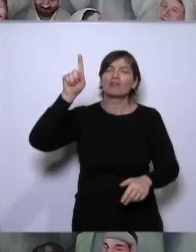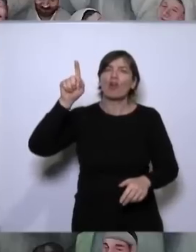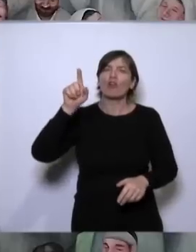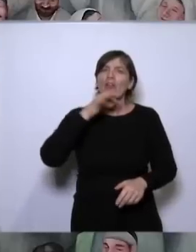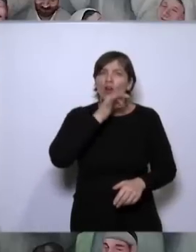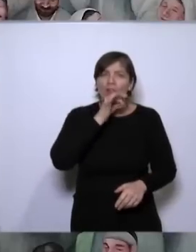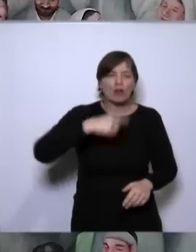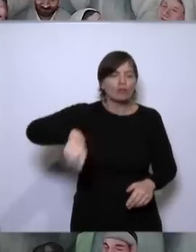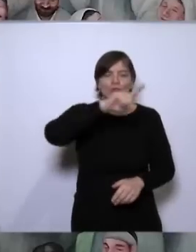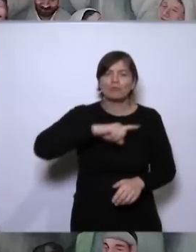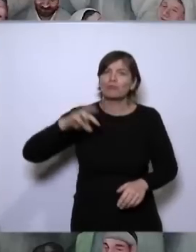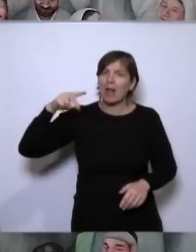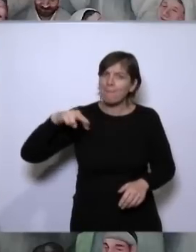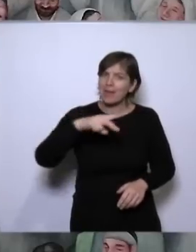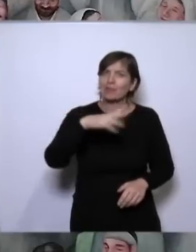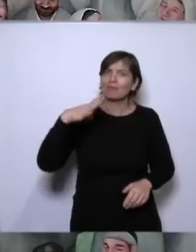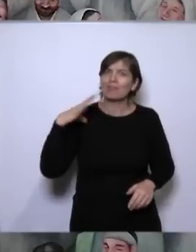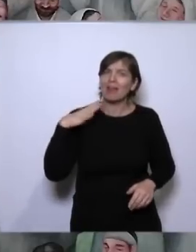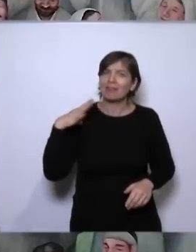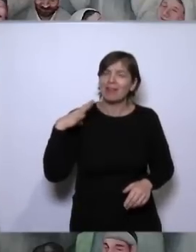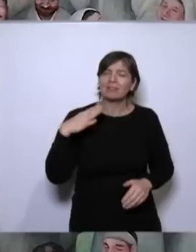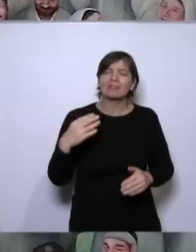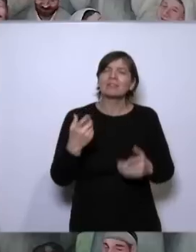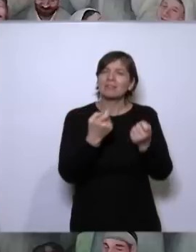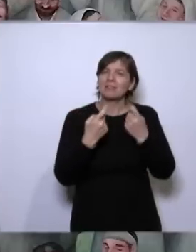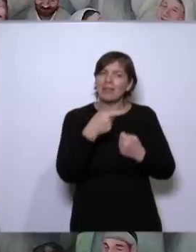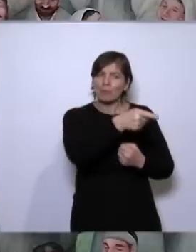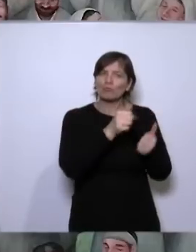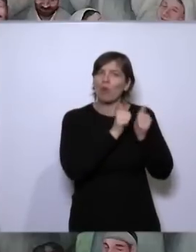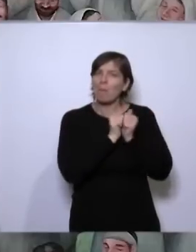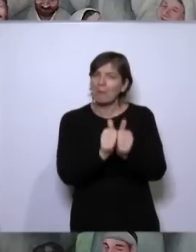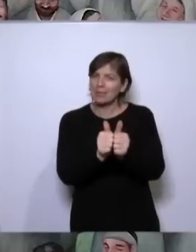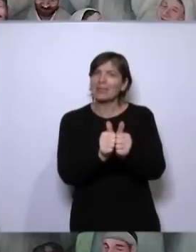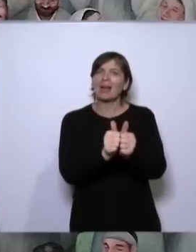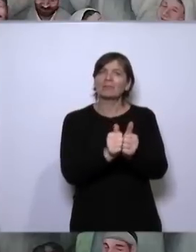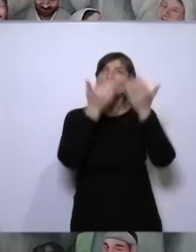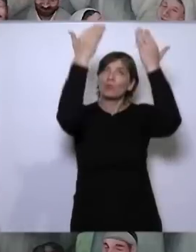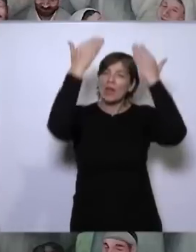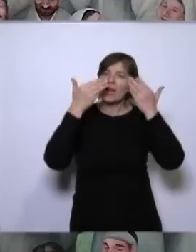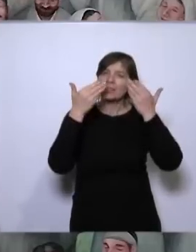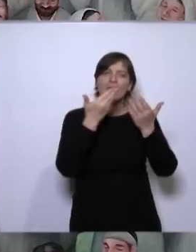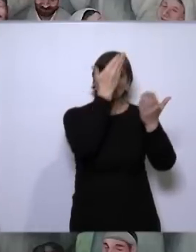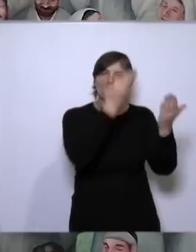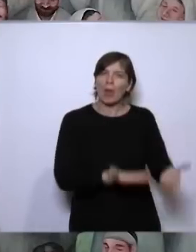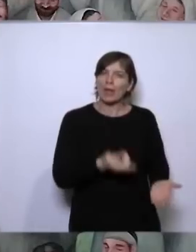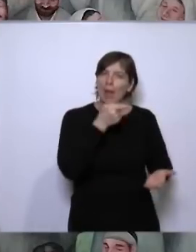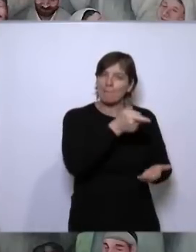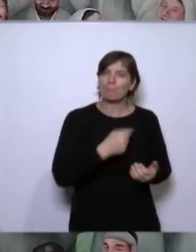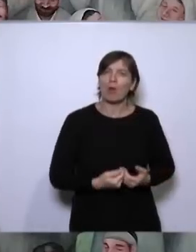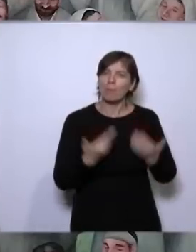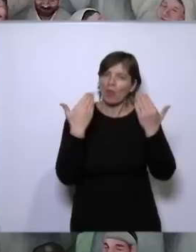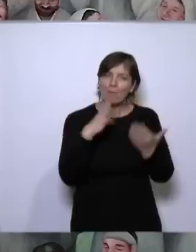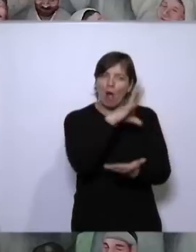somos peregrinos y necesitamos de su gracia, de su compañía, pero también de su ejemplo,